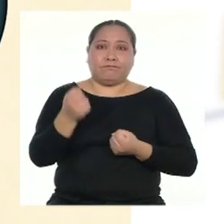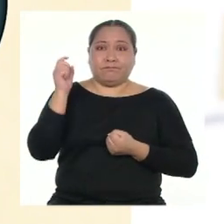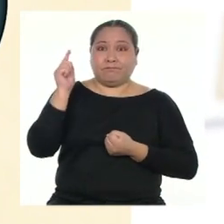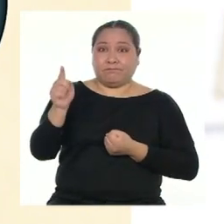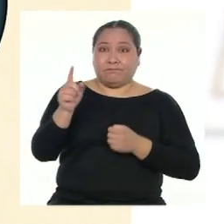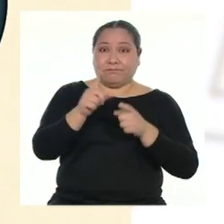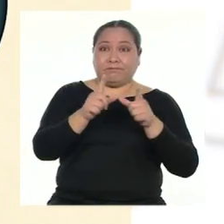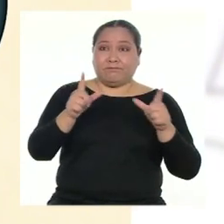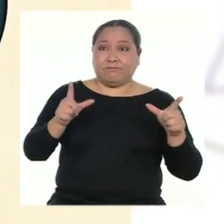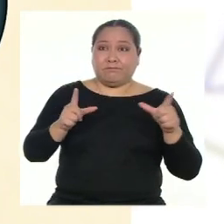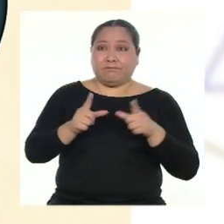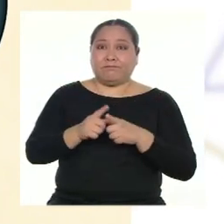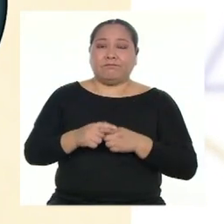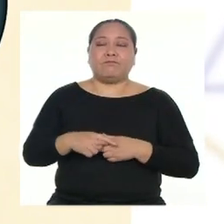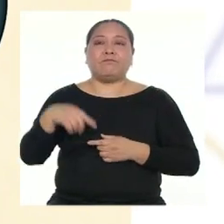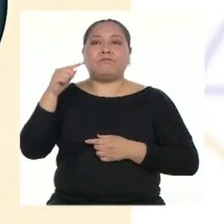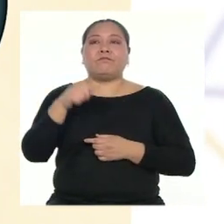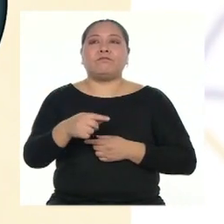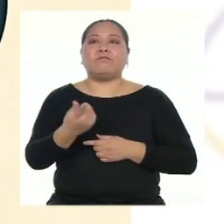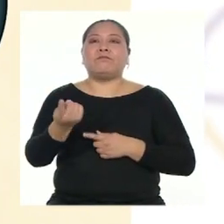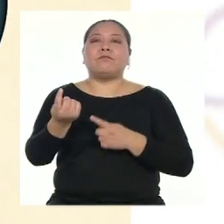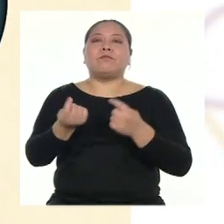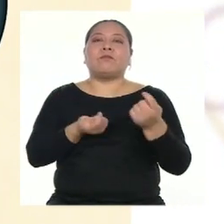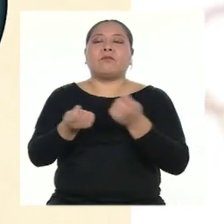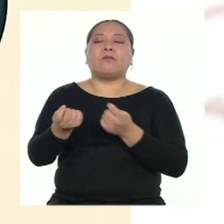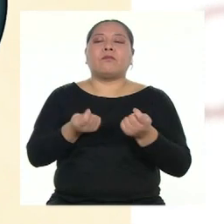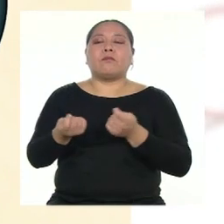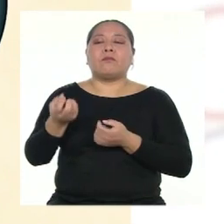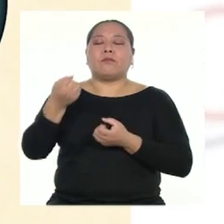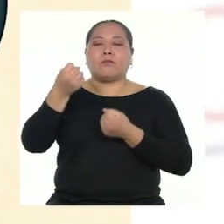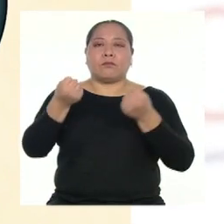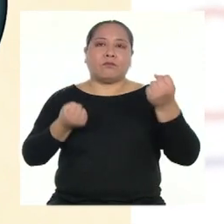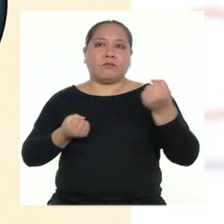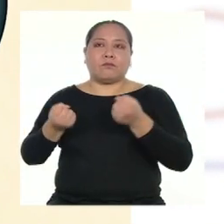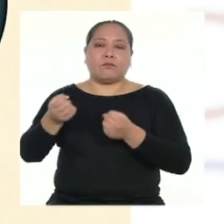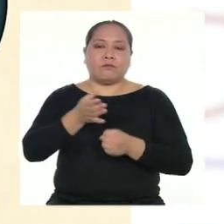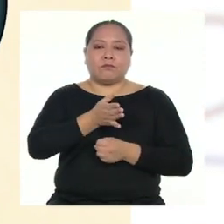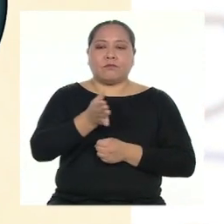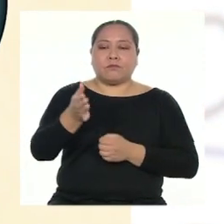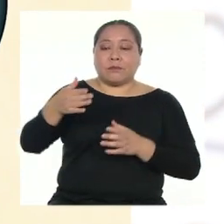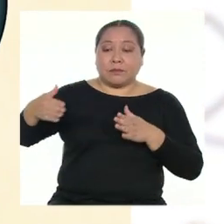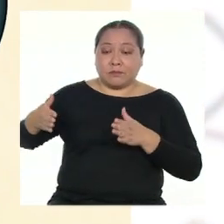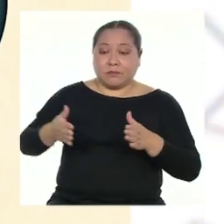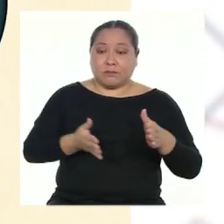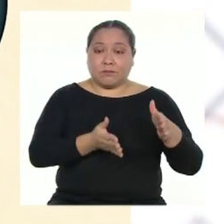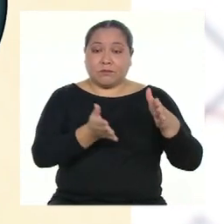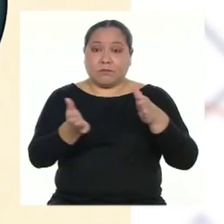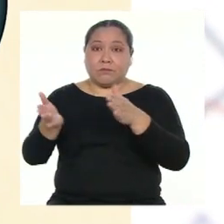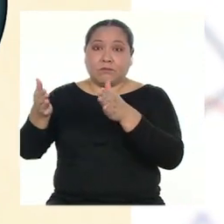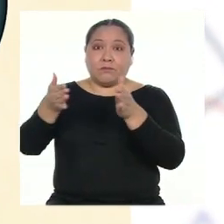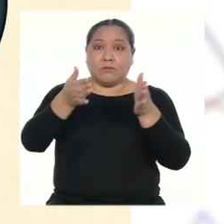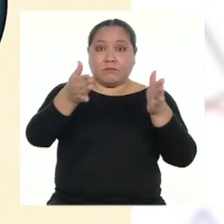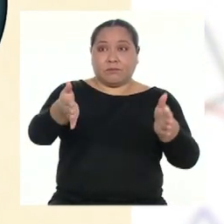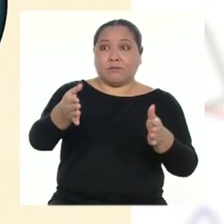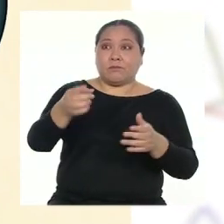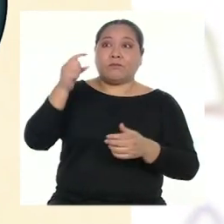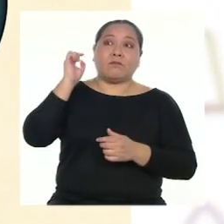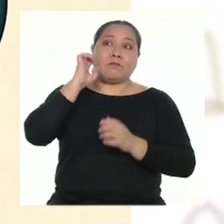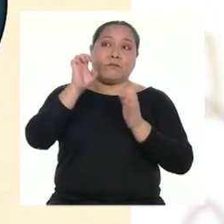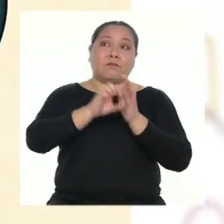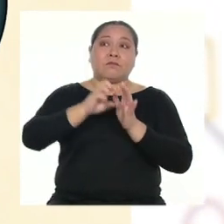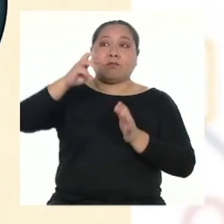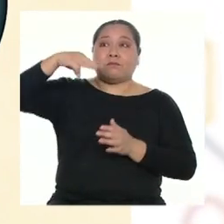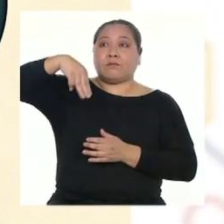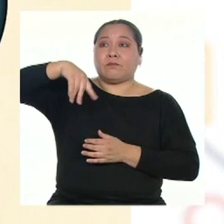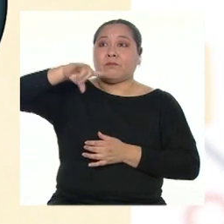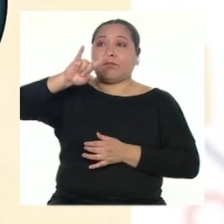lugar tiene que ver con la gestión del transporte urbano. Las calles principales en ciudades como Mumbai o